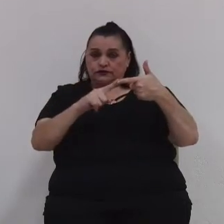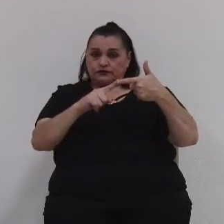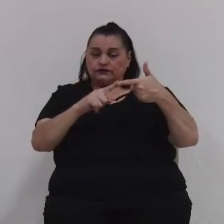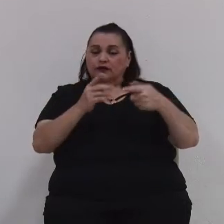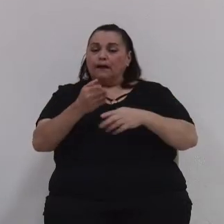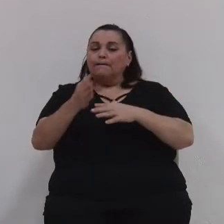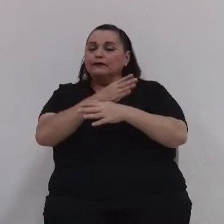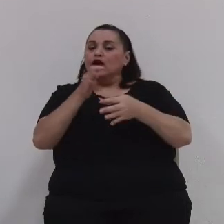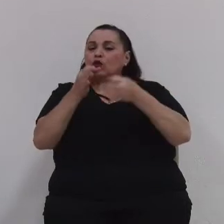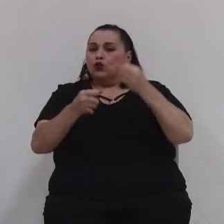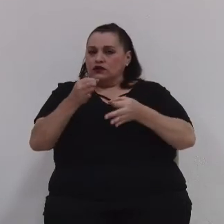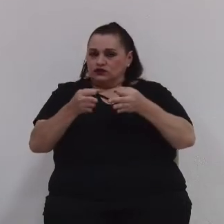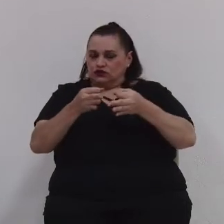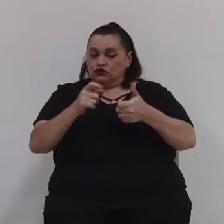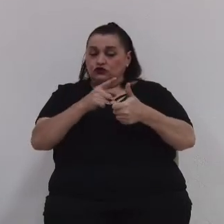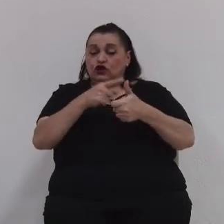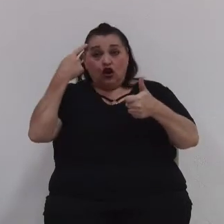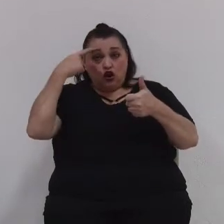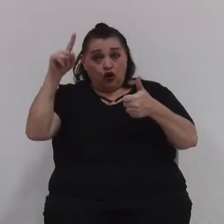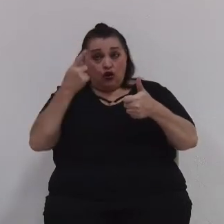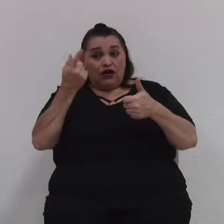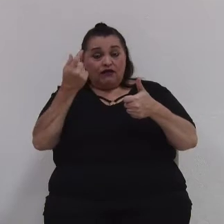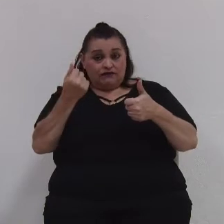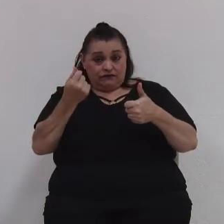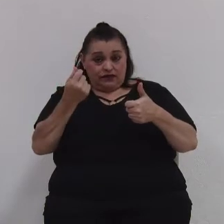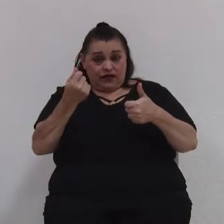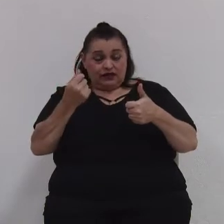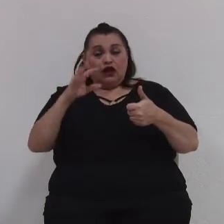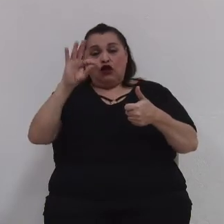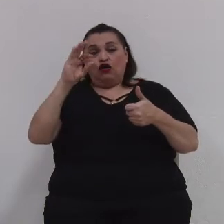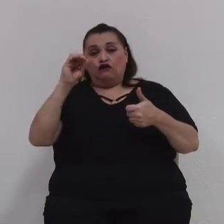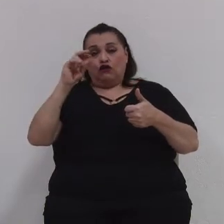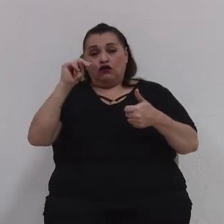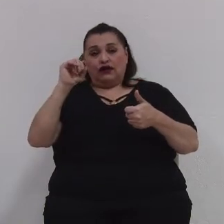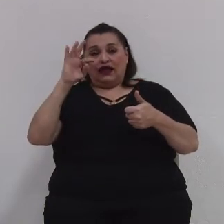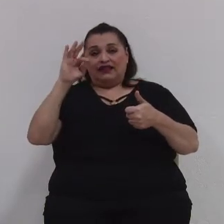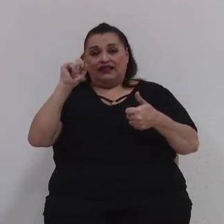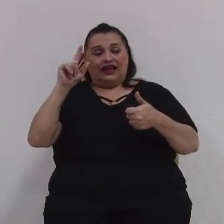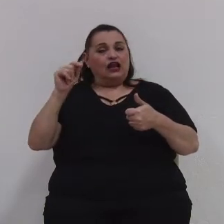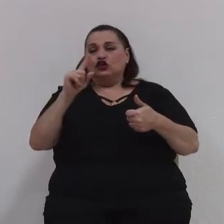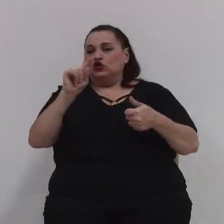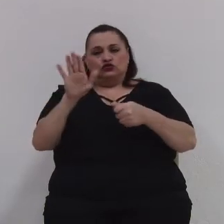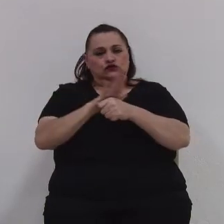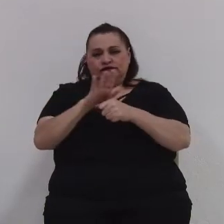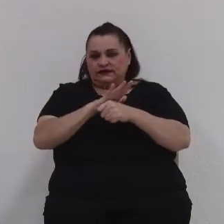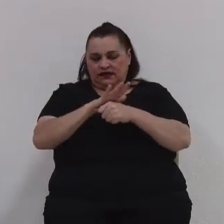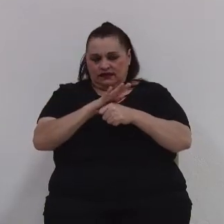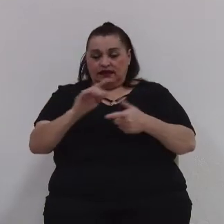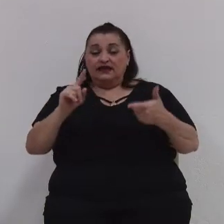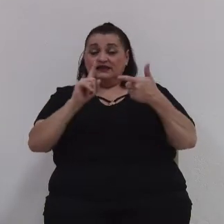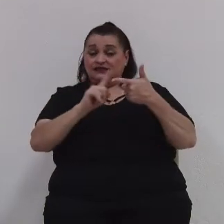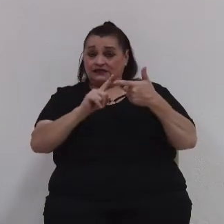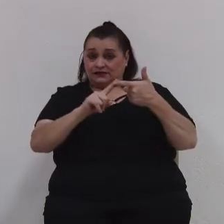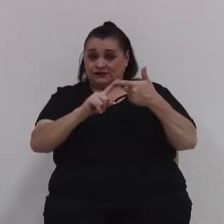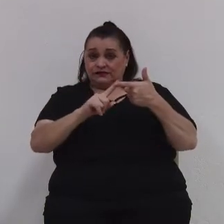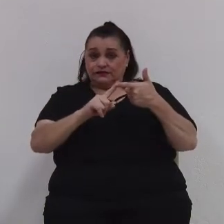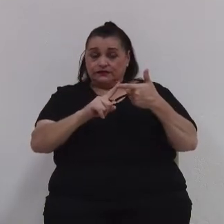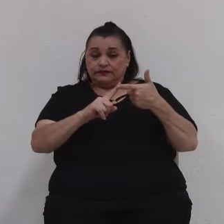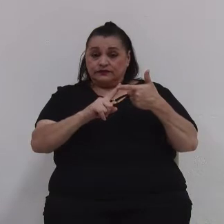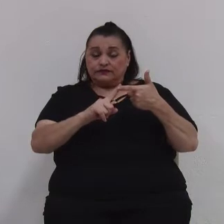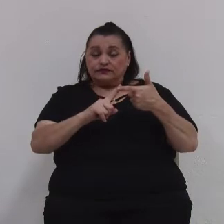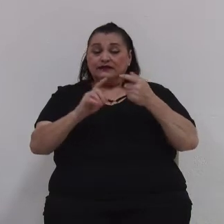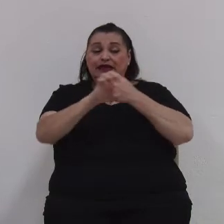prejuicios. Uno, que eso se logra con la plata de Fonatel, a Fonatel no alcanza para eso. Y segundo, que